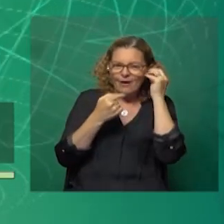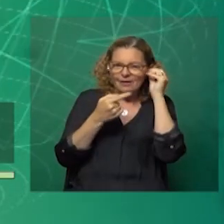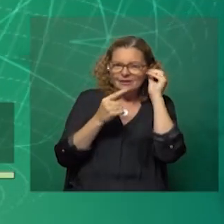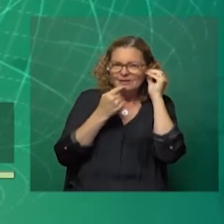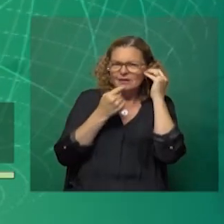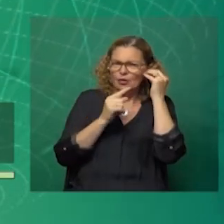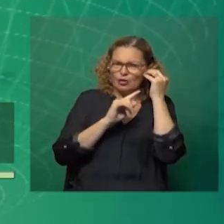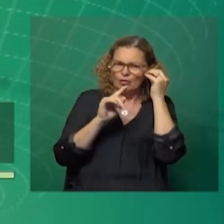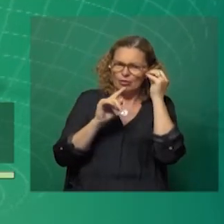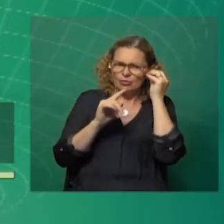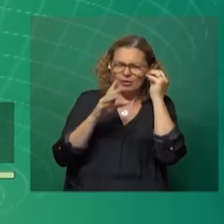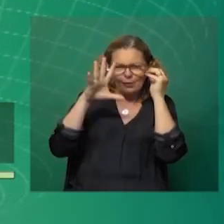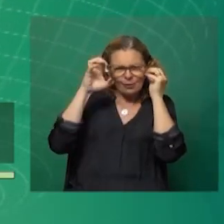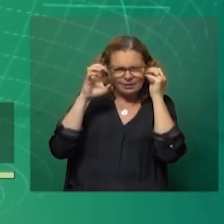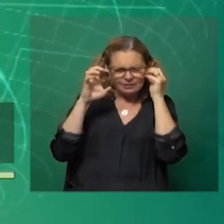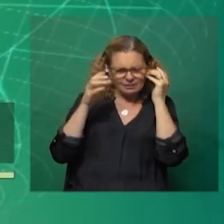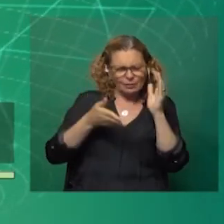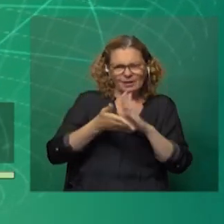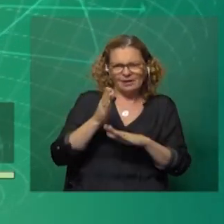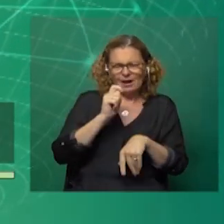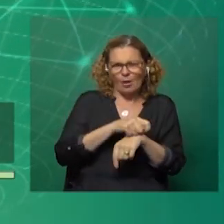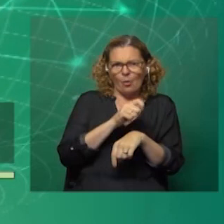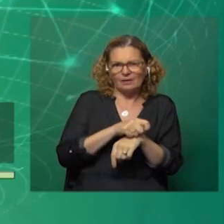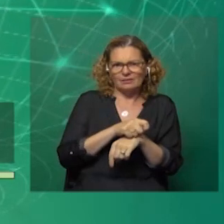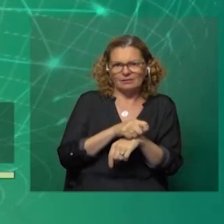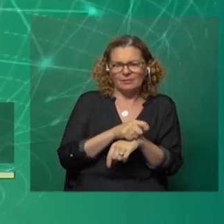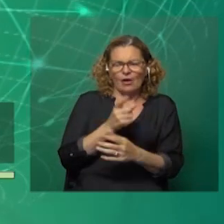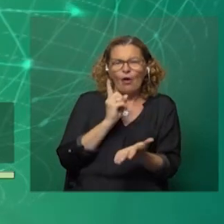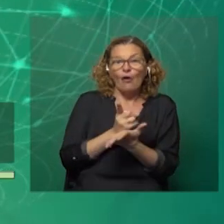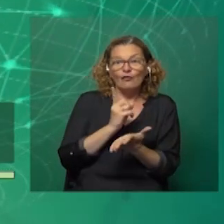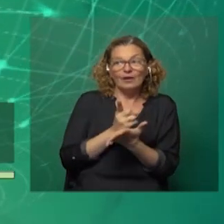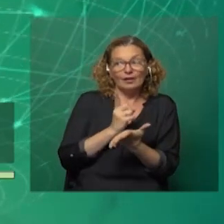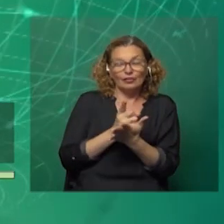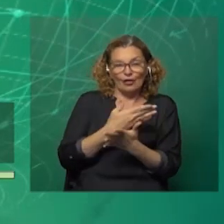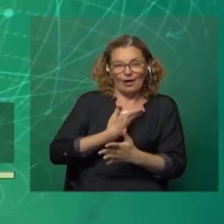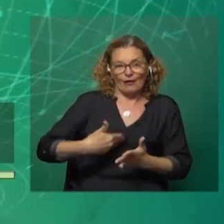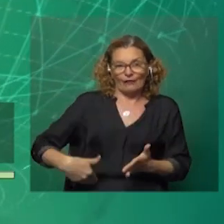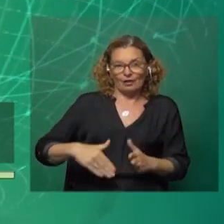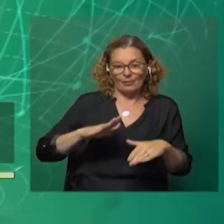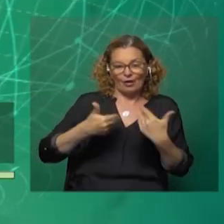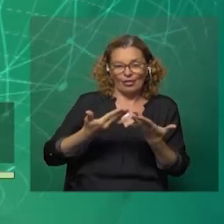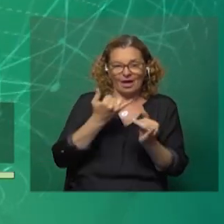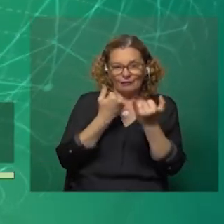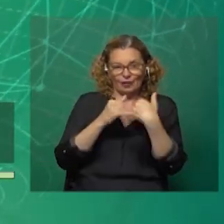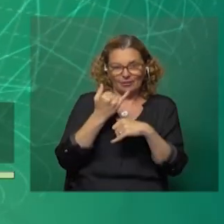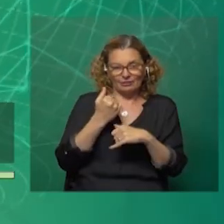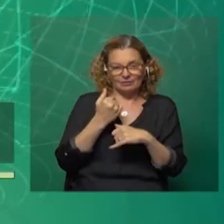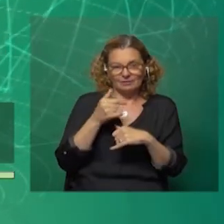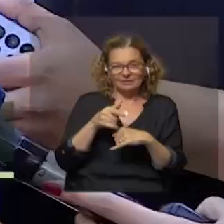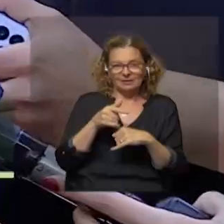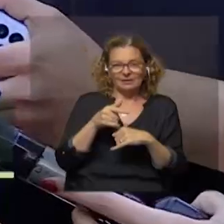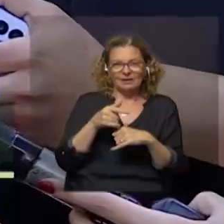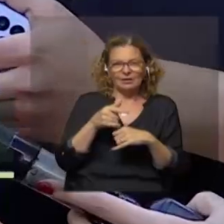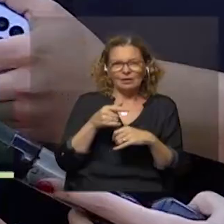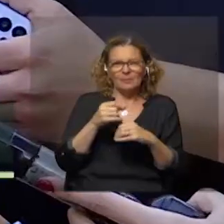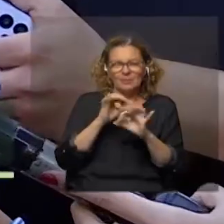se nos negó Recuerden que tuvimos que ir al juez para que el juez obligara al gobierno a darnos esta información y de aquí lo